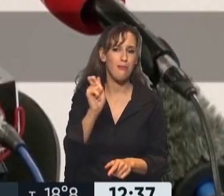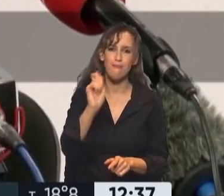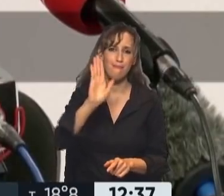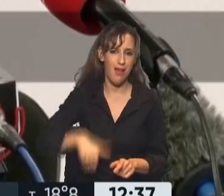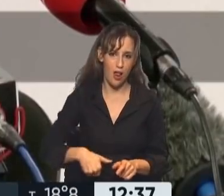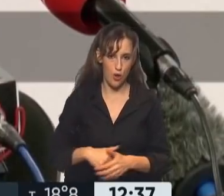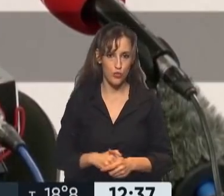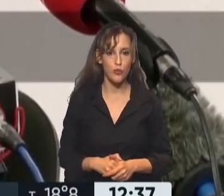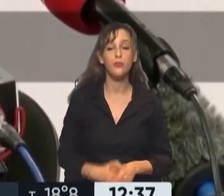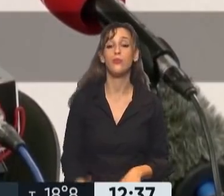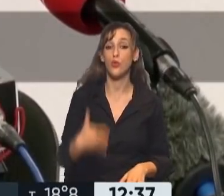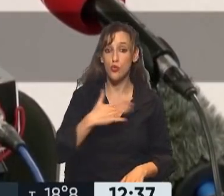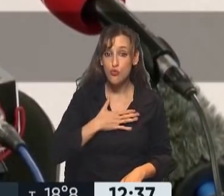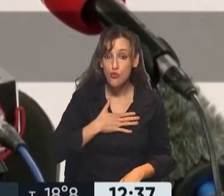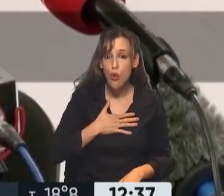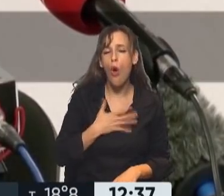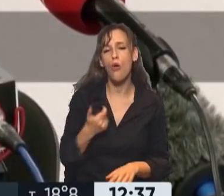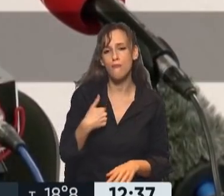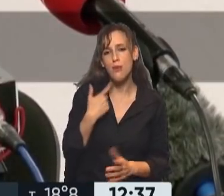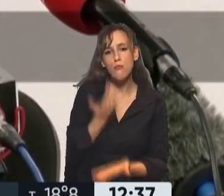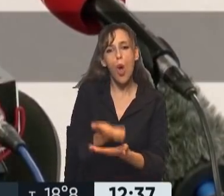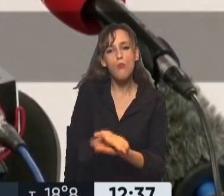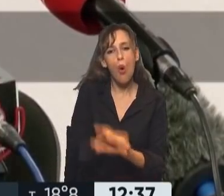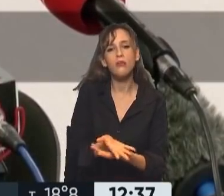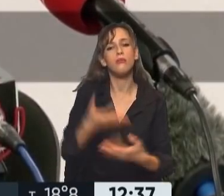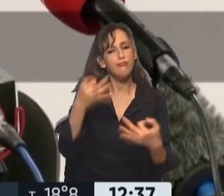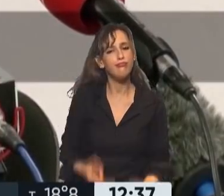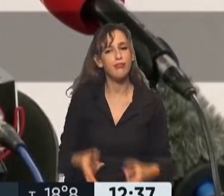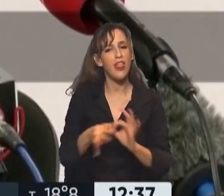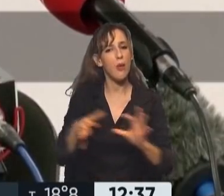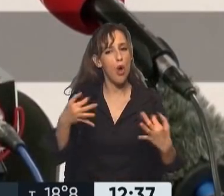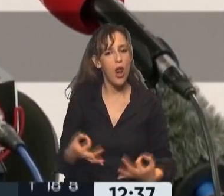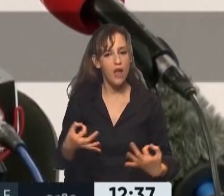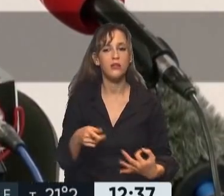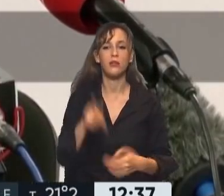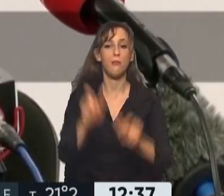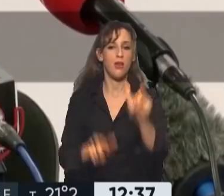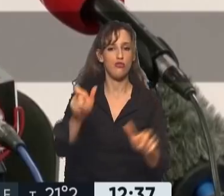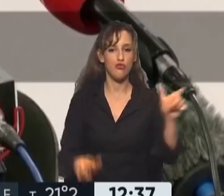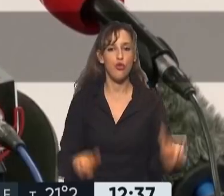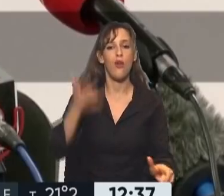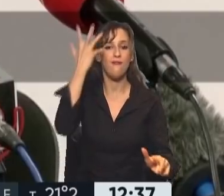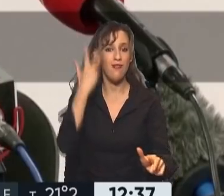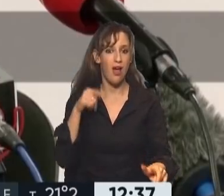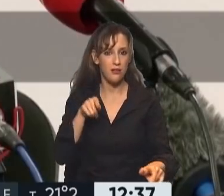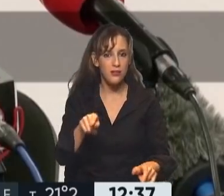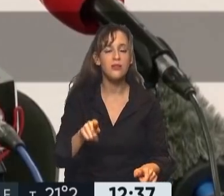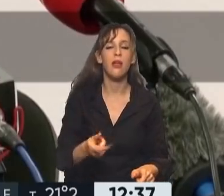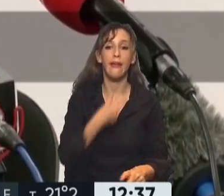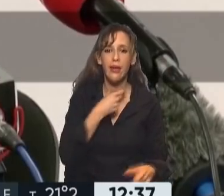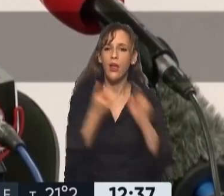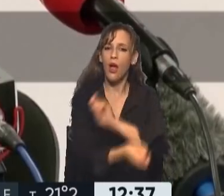présente donc une véritable alternative démocratique à laquelle pourront se rallier tous les Français désireux d'un